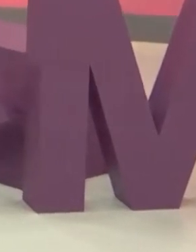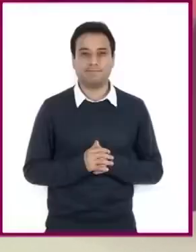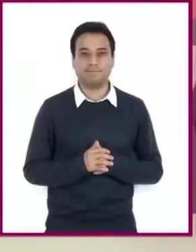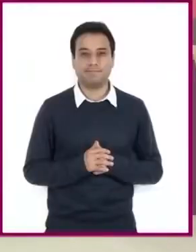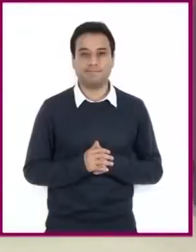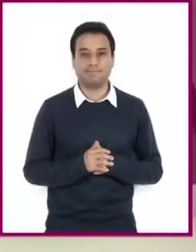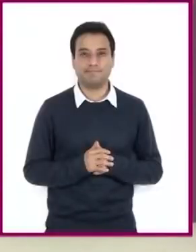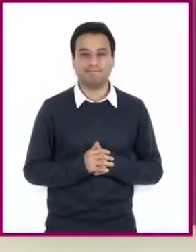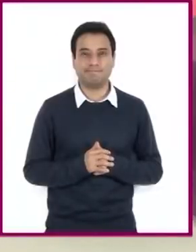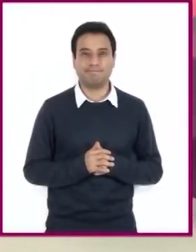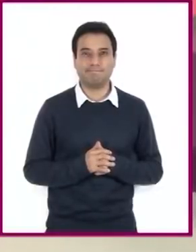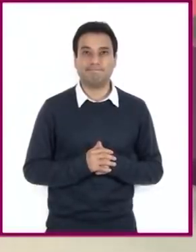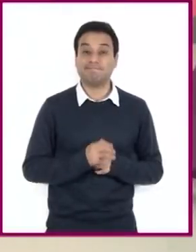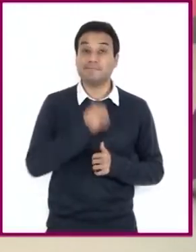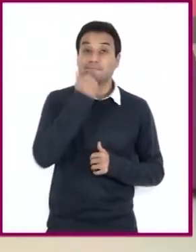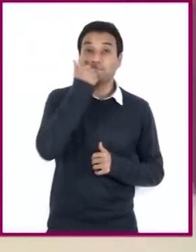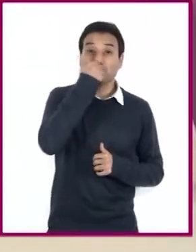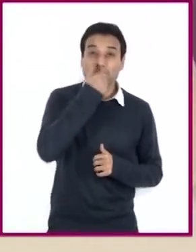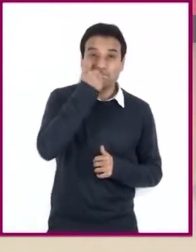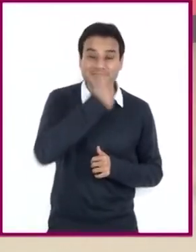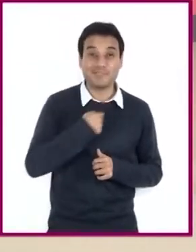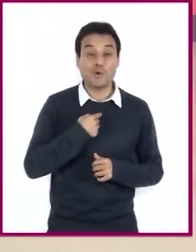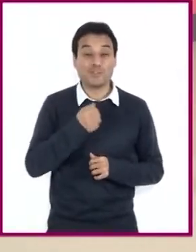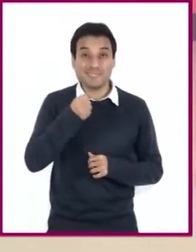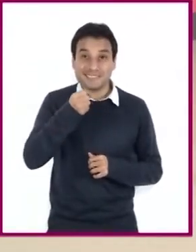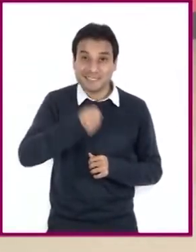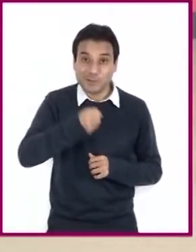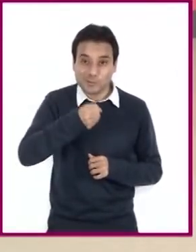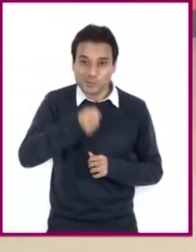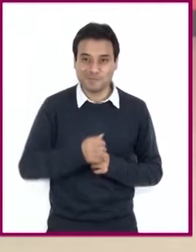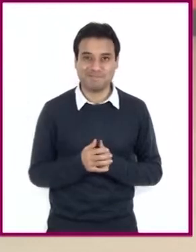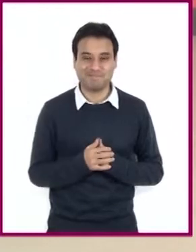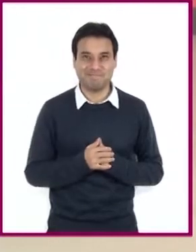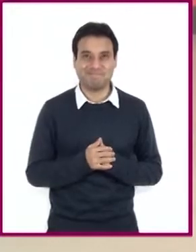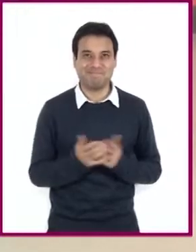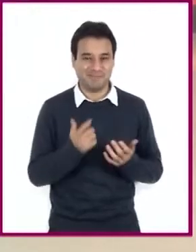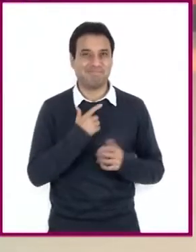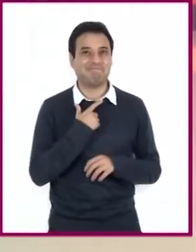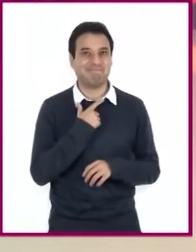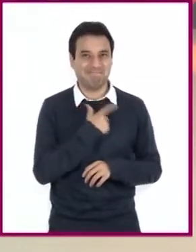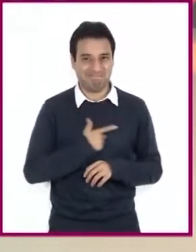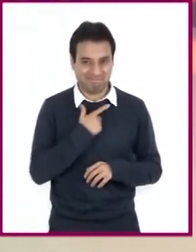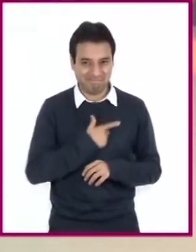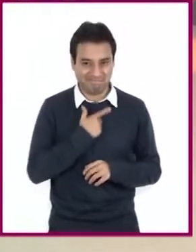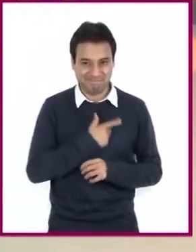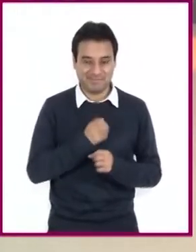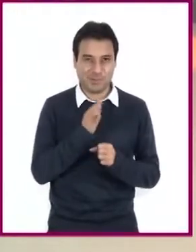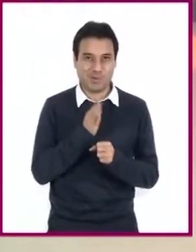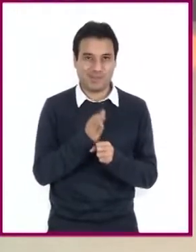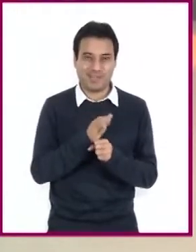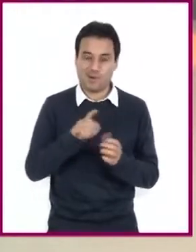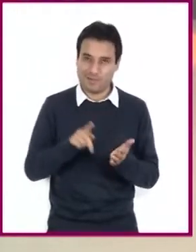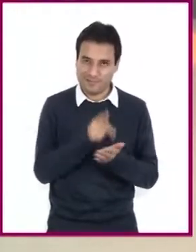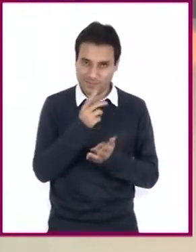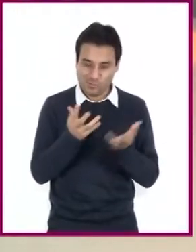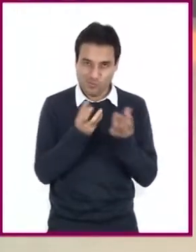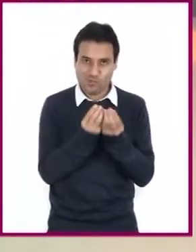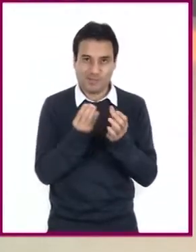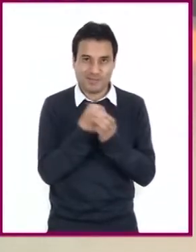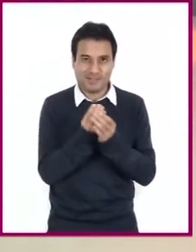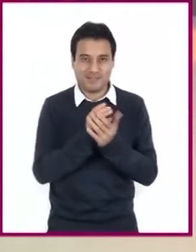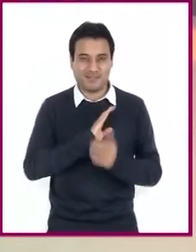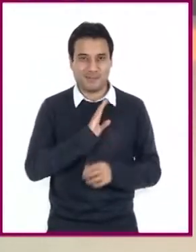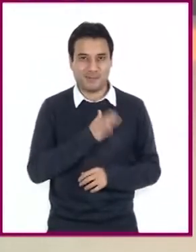Las y los saludo con gusto, alumnas y alumnas de tercer grado. Es un gusto volver a encontrarnos en una sesión más de lengua